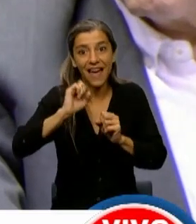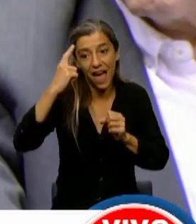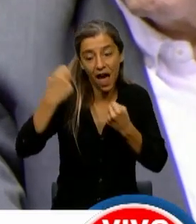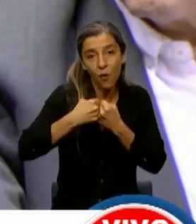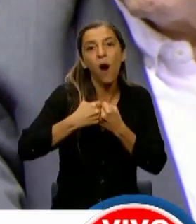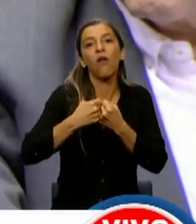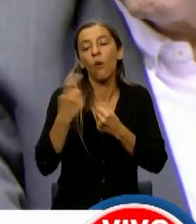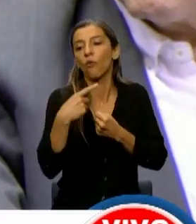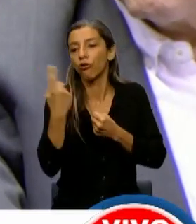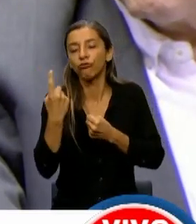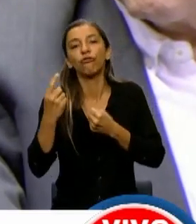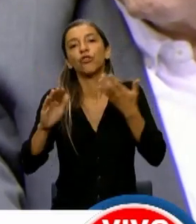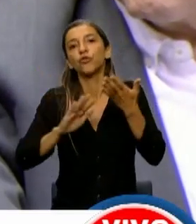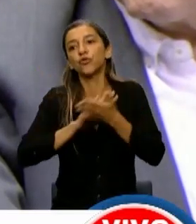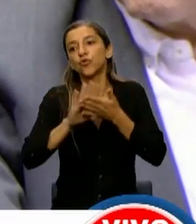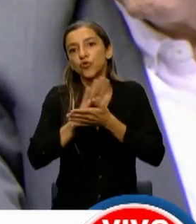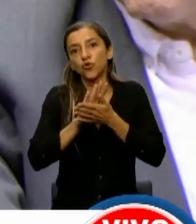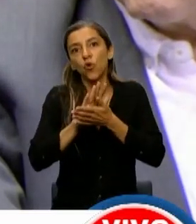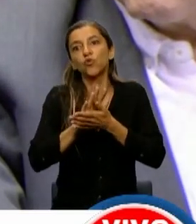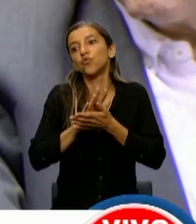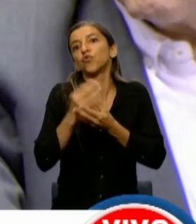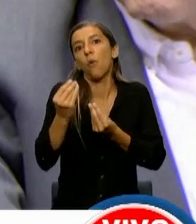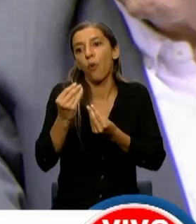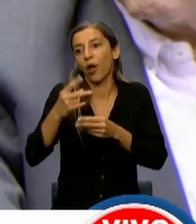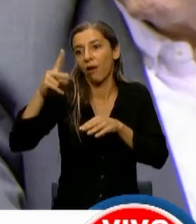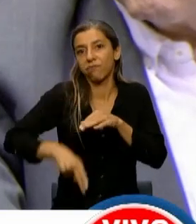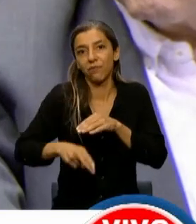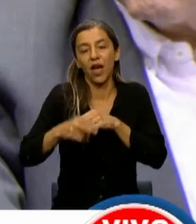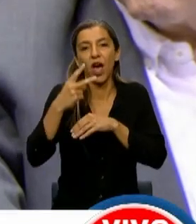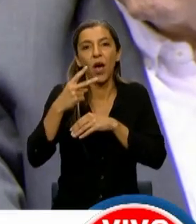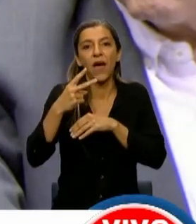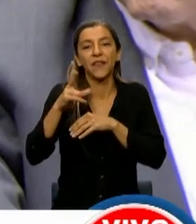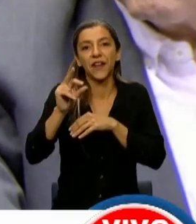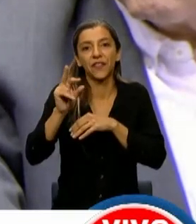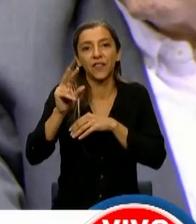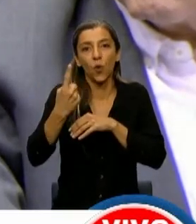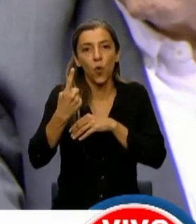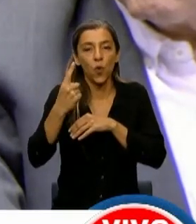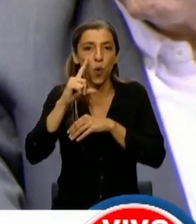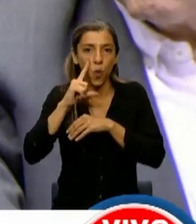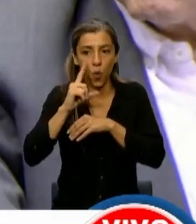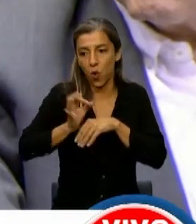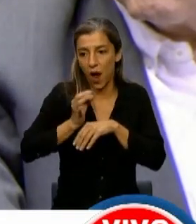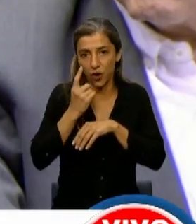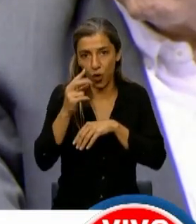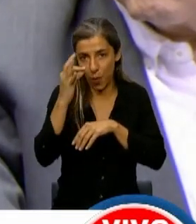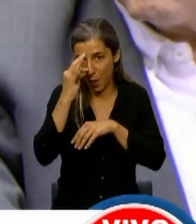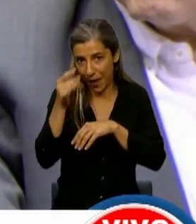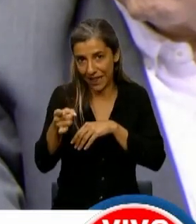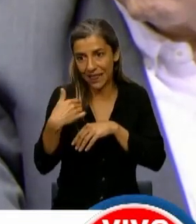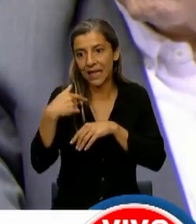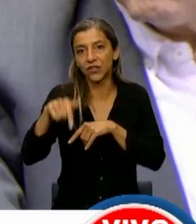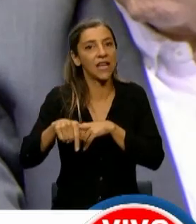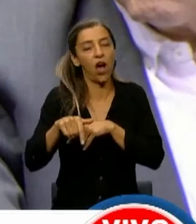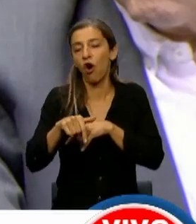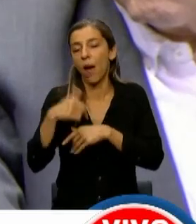y previsionales hasta el 31 de julio del 2020. Y ahora venimos a tratar